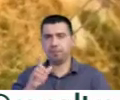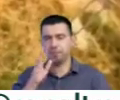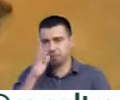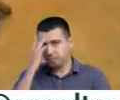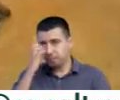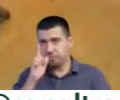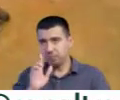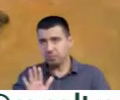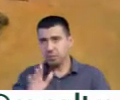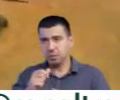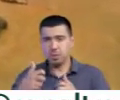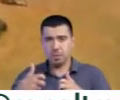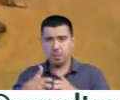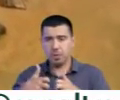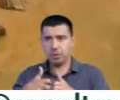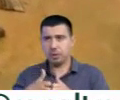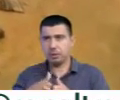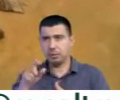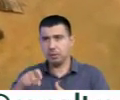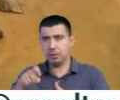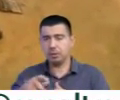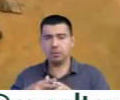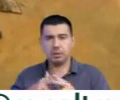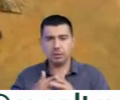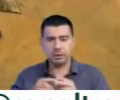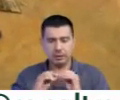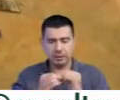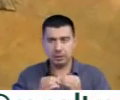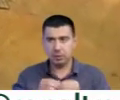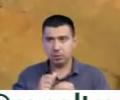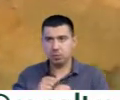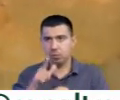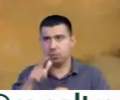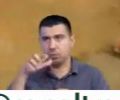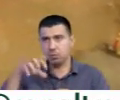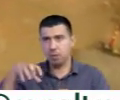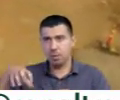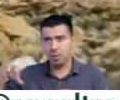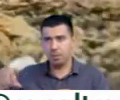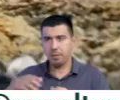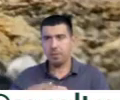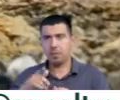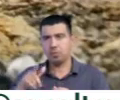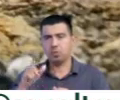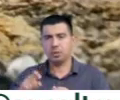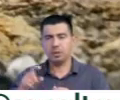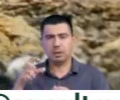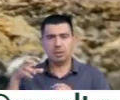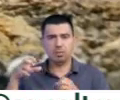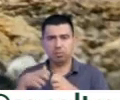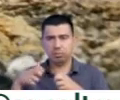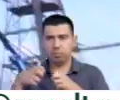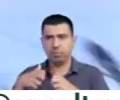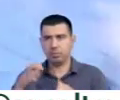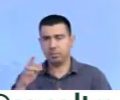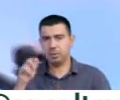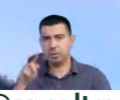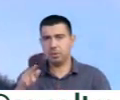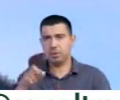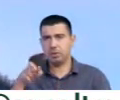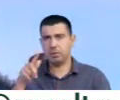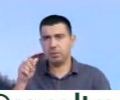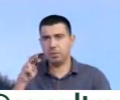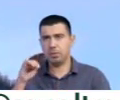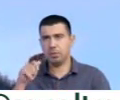traslados de carga que han debido efectuarse entre circuitos con ocasión de la instalación de un transformador de potencia en la subestación San Mateo.